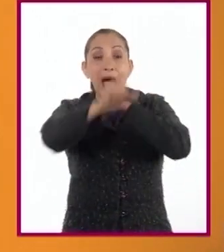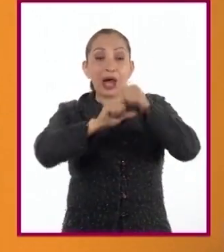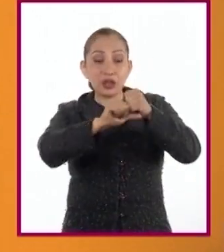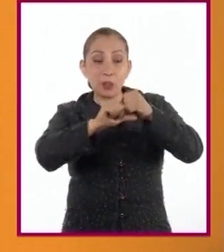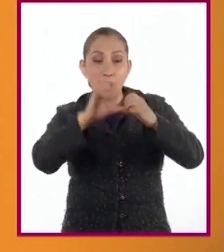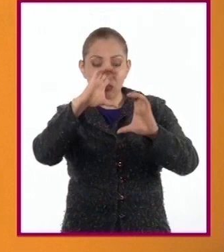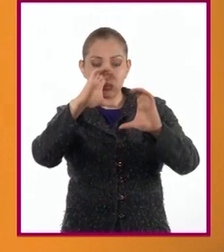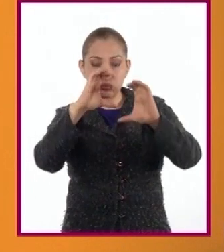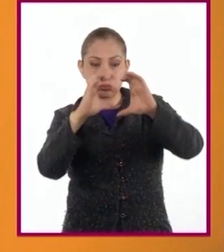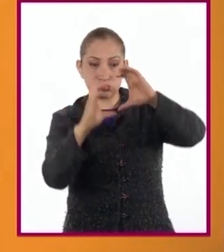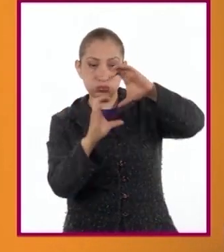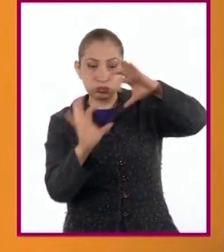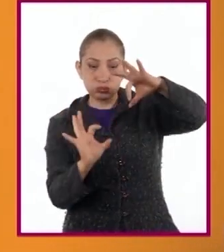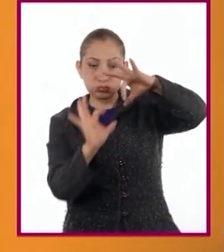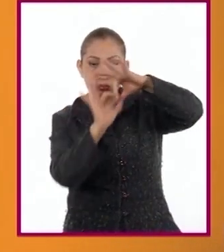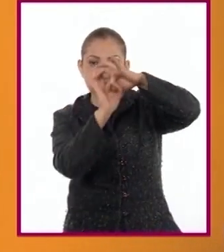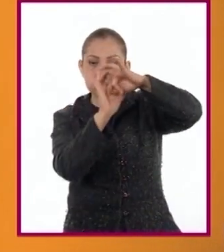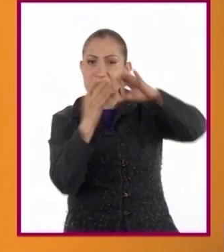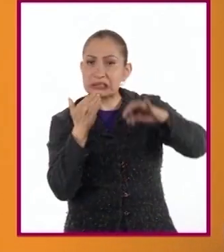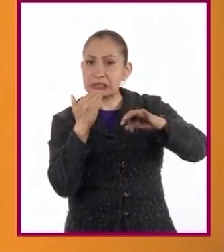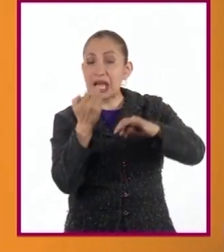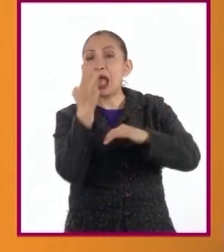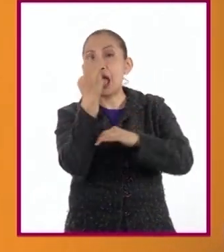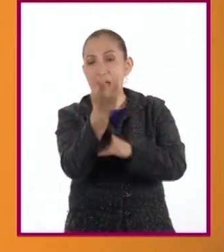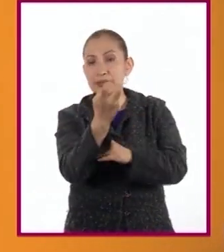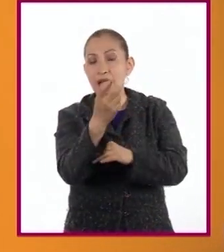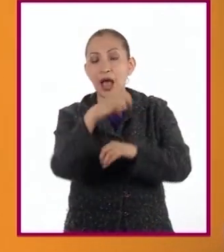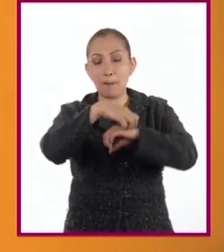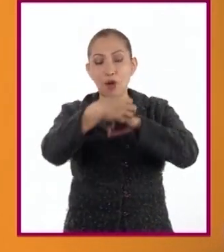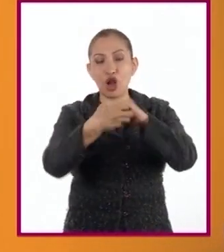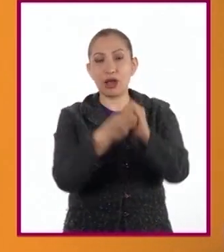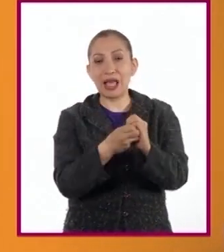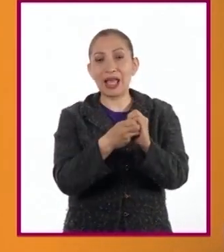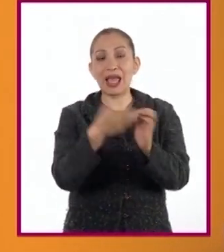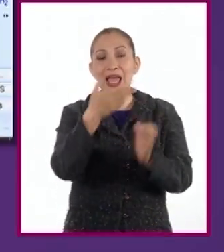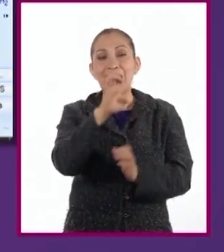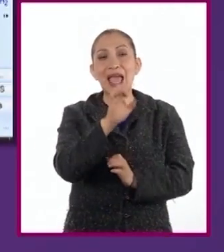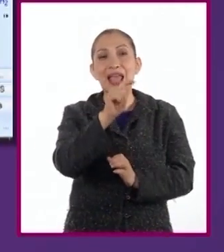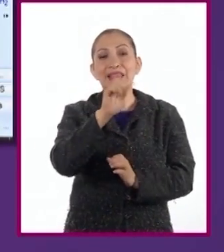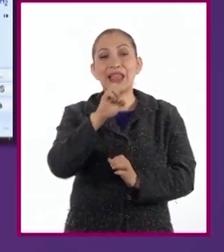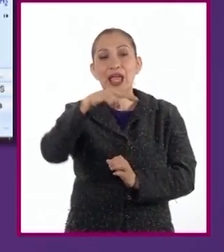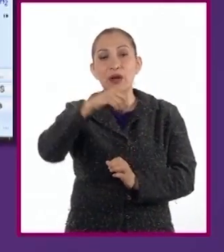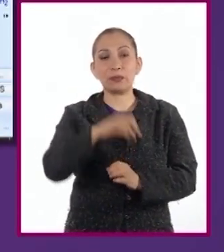el ángulo de enlace correcto, y esta es la molécula del eteno.